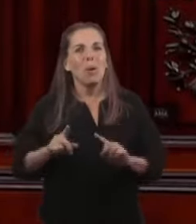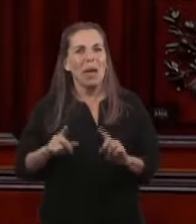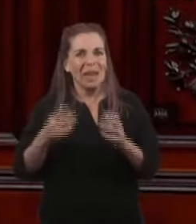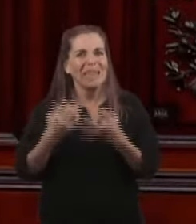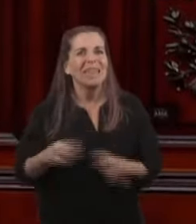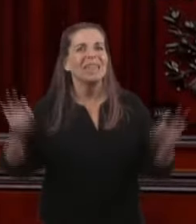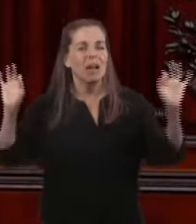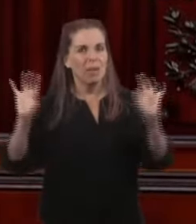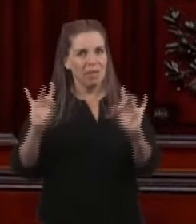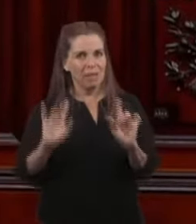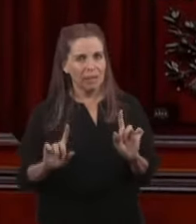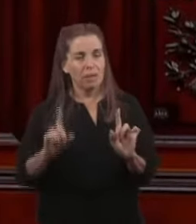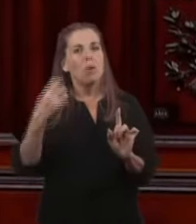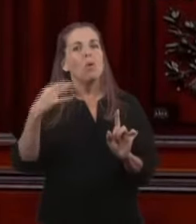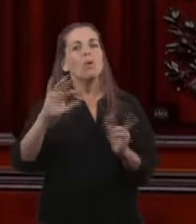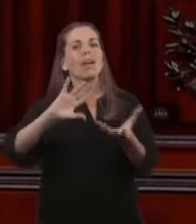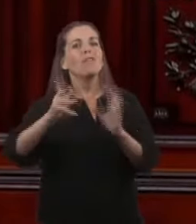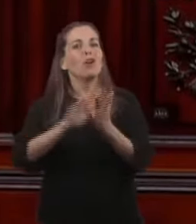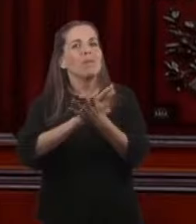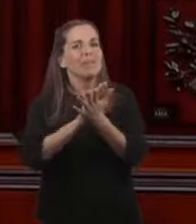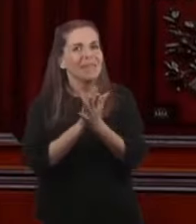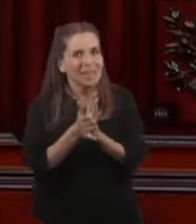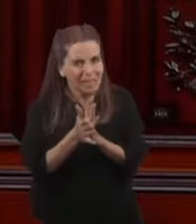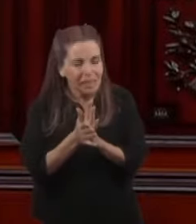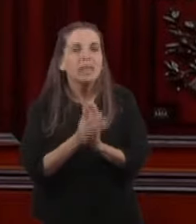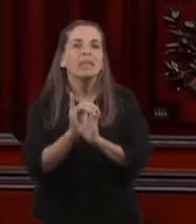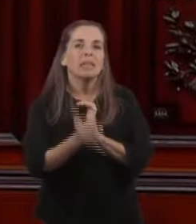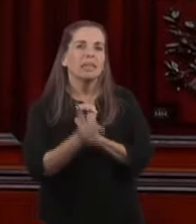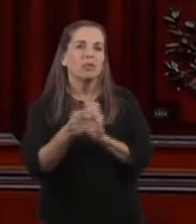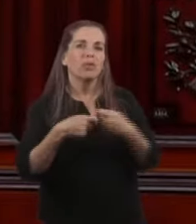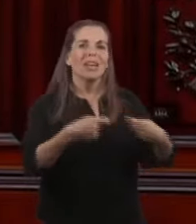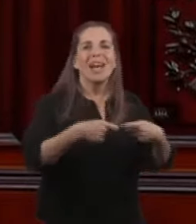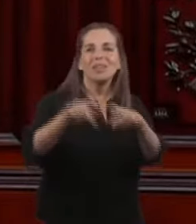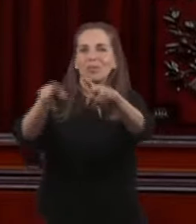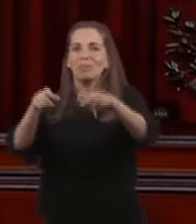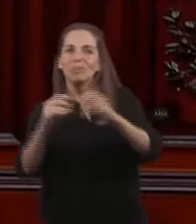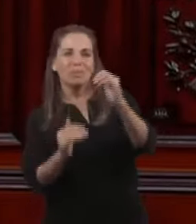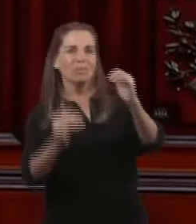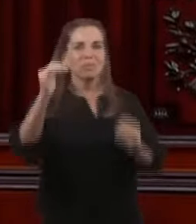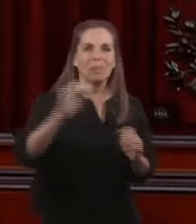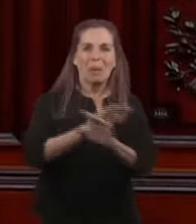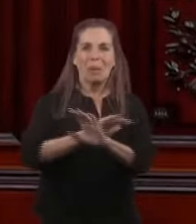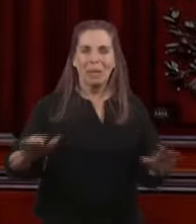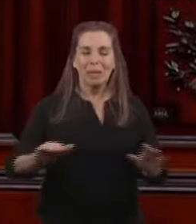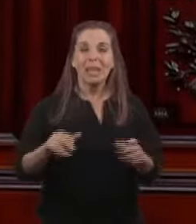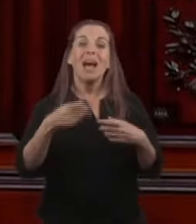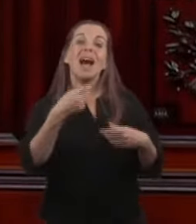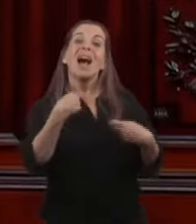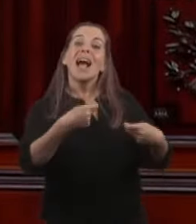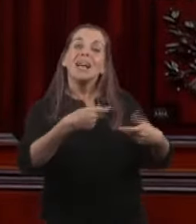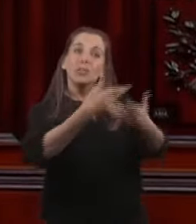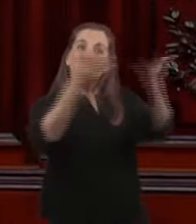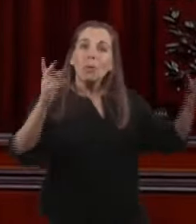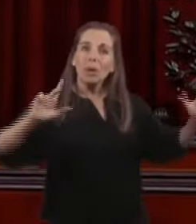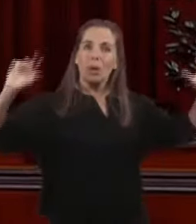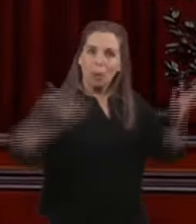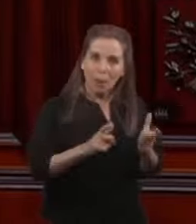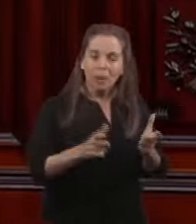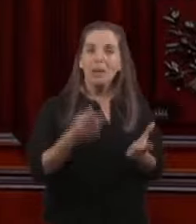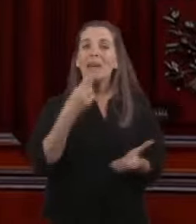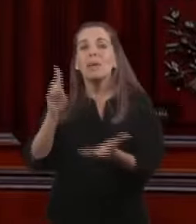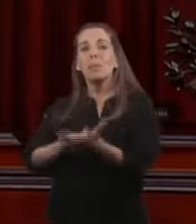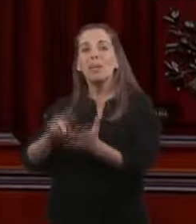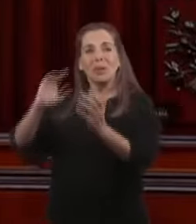camino hacia el progreso es terminar con el déficit fiscal bajar el gasto público eliminar impuestos y confiar en el ejercicio de la